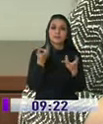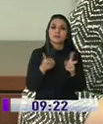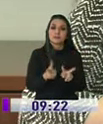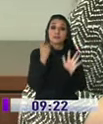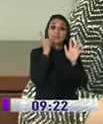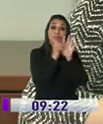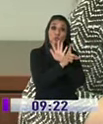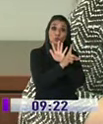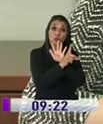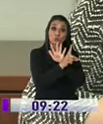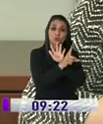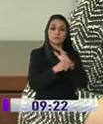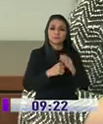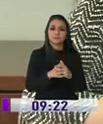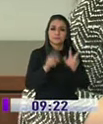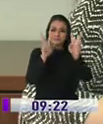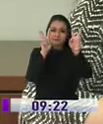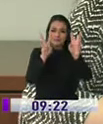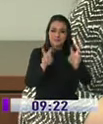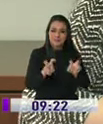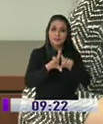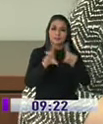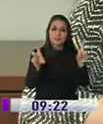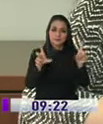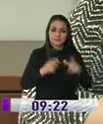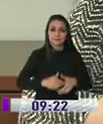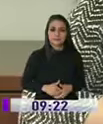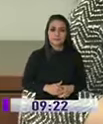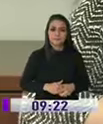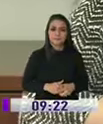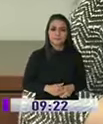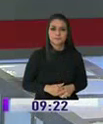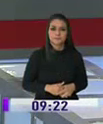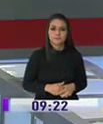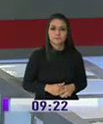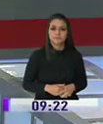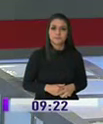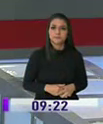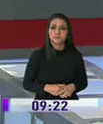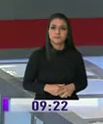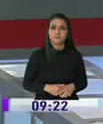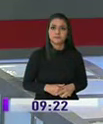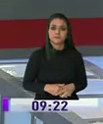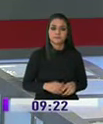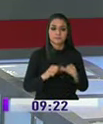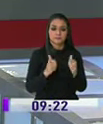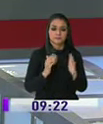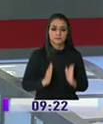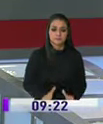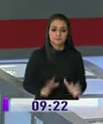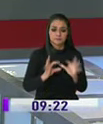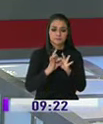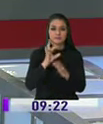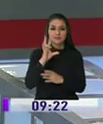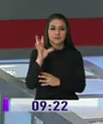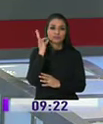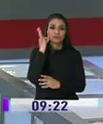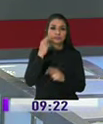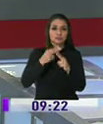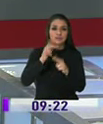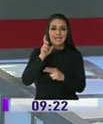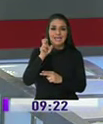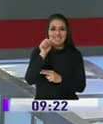la denuncia noticia criminis respecto a estas empresas fantasmas. Y la asambleísta por Alianza País, Elizabeth